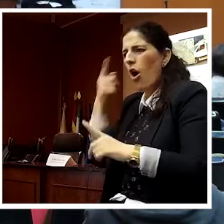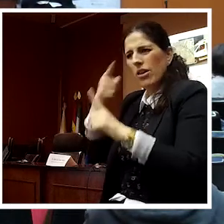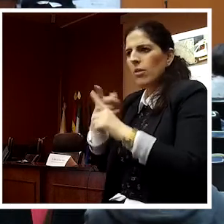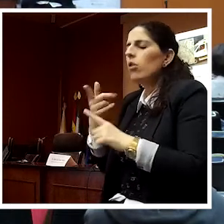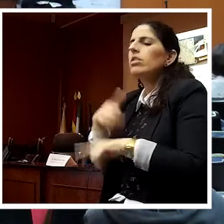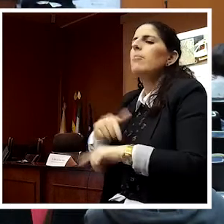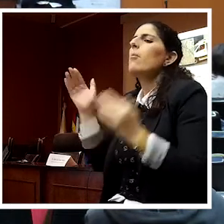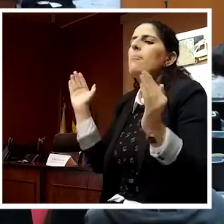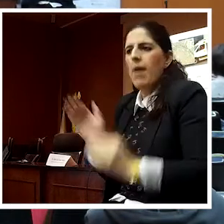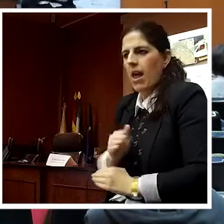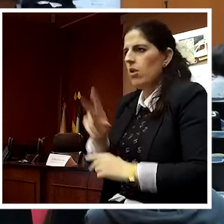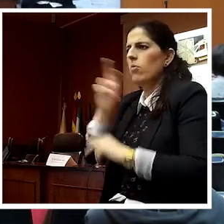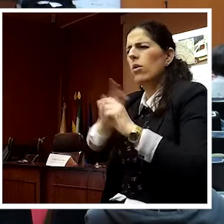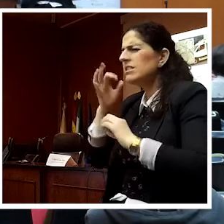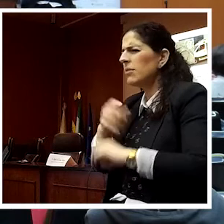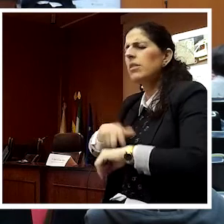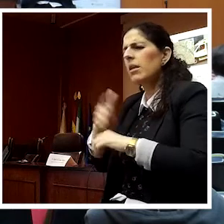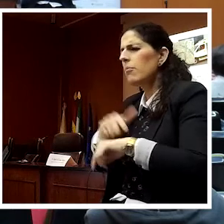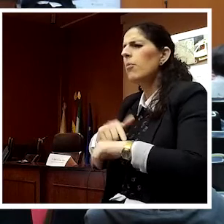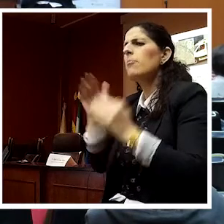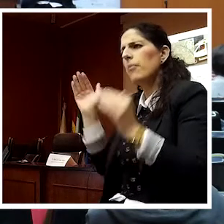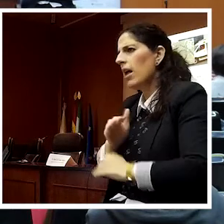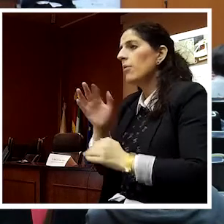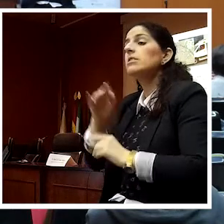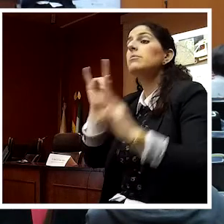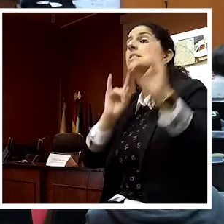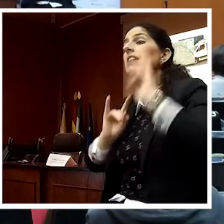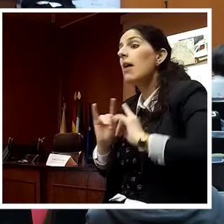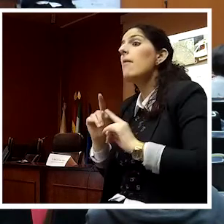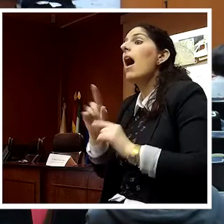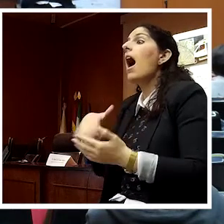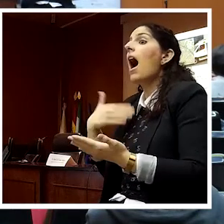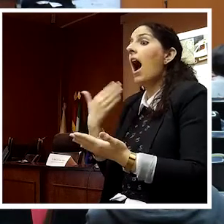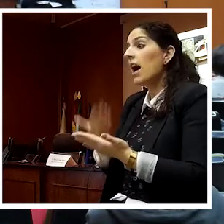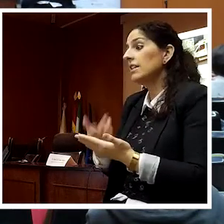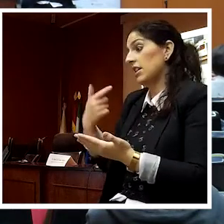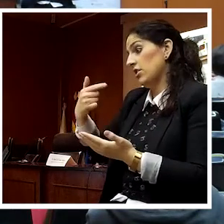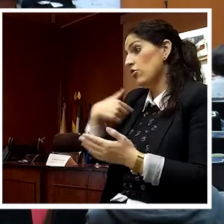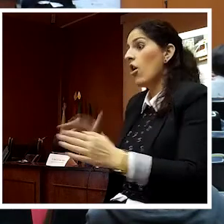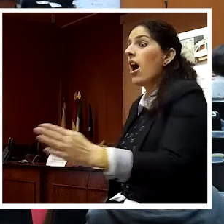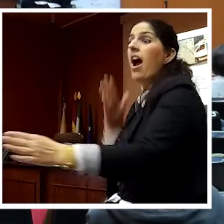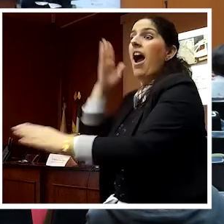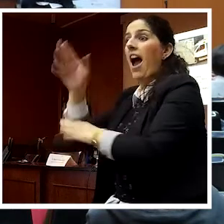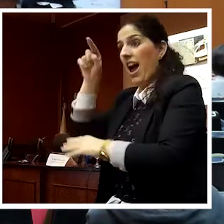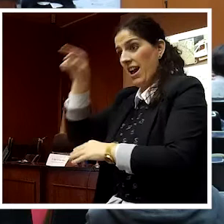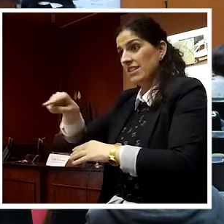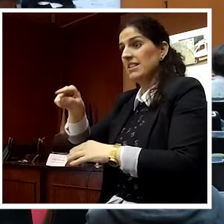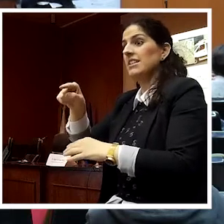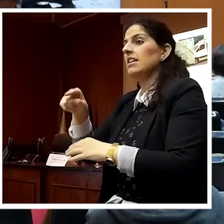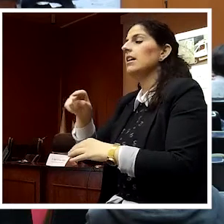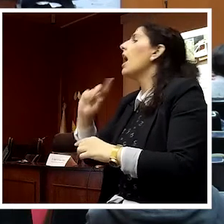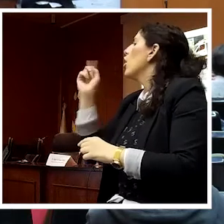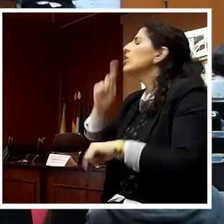principales. Y nosotros medimos desde que entra la llamada a la sala de coordinación hasta que el médico de la sala decide el